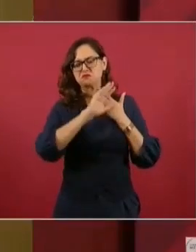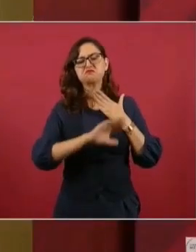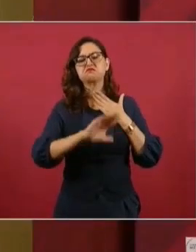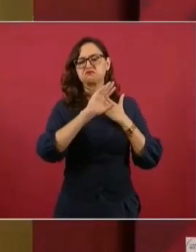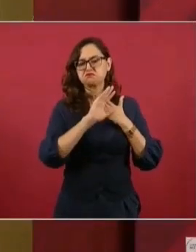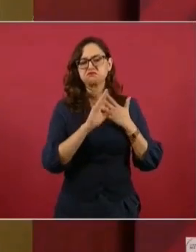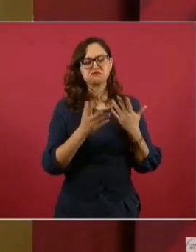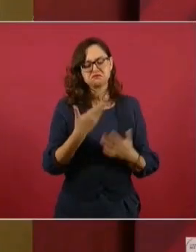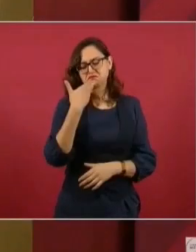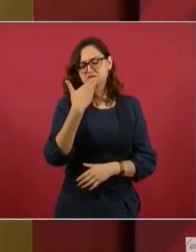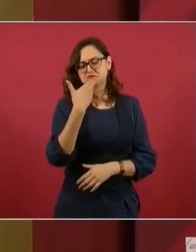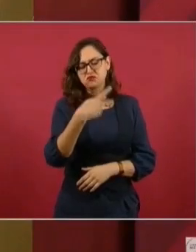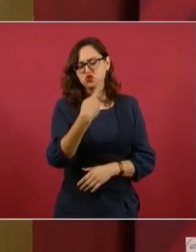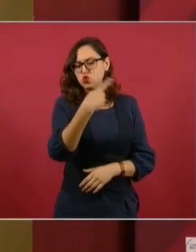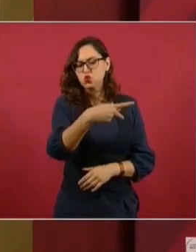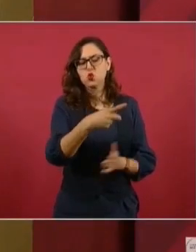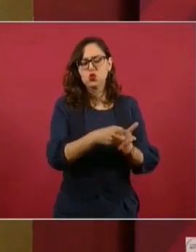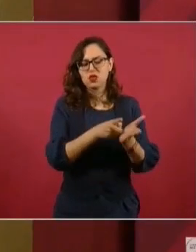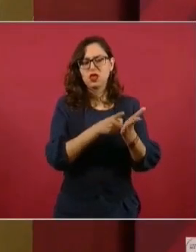oponerse,